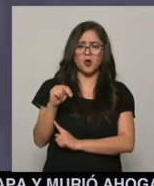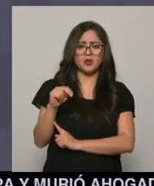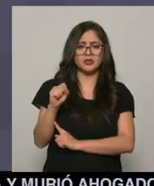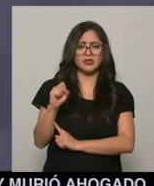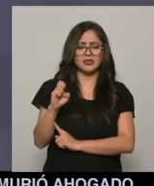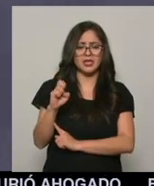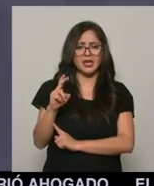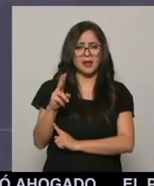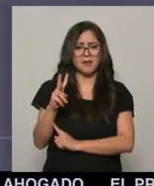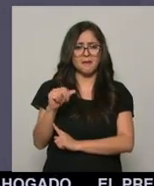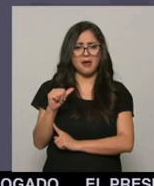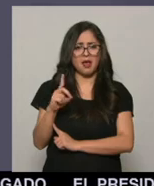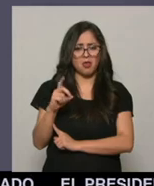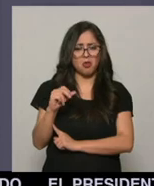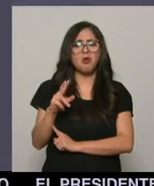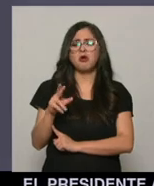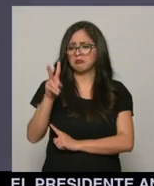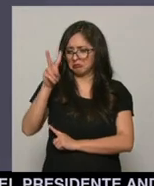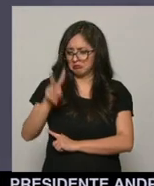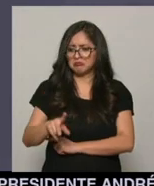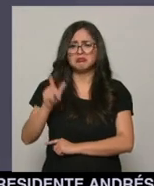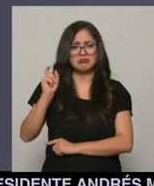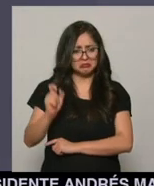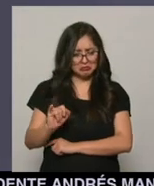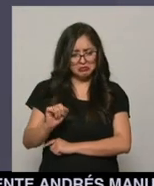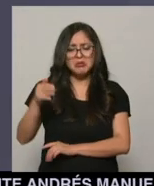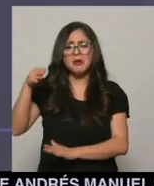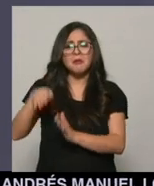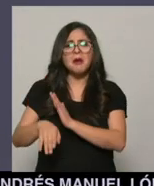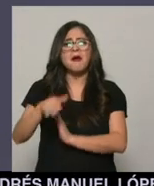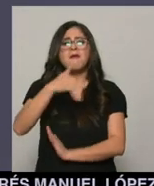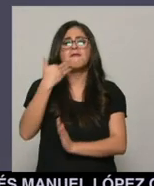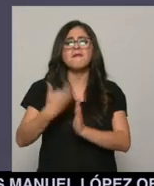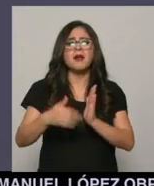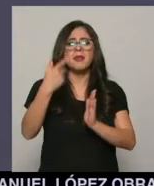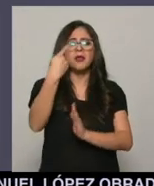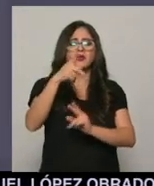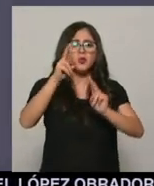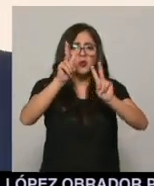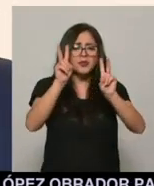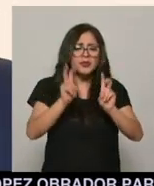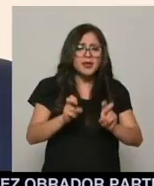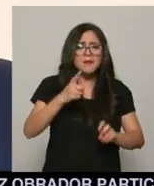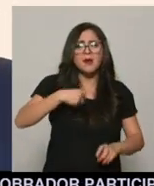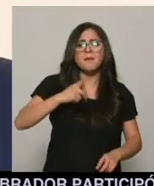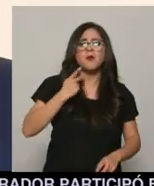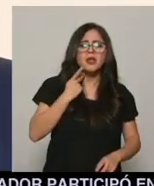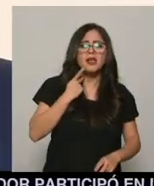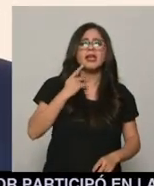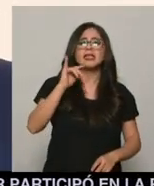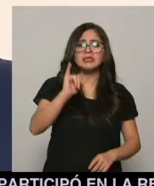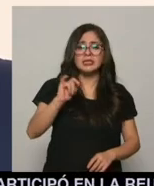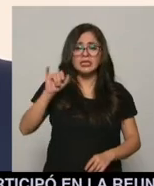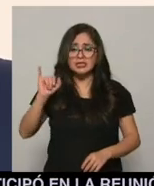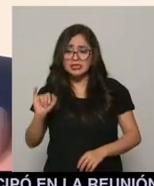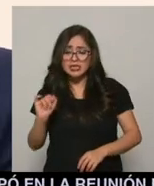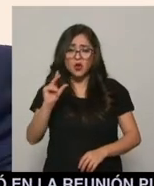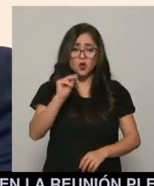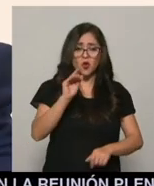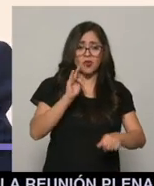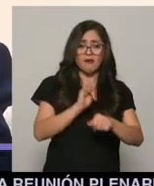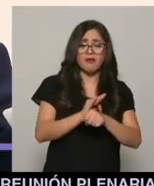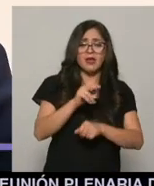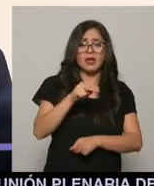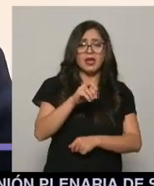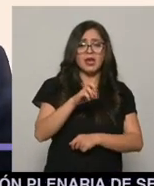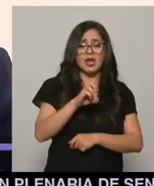no tienen proyecto político de nación. O sea, que defienden el modelo neoliberal si es el que quieren, o que